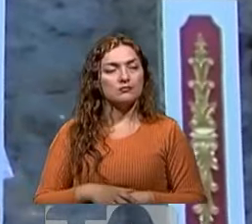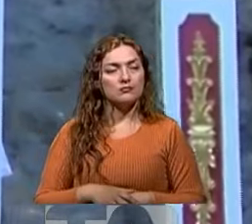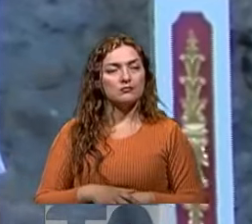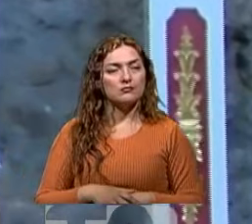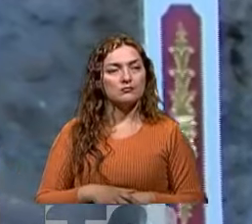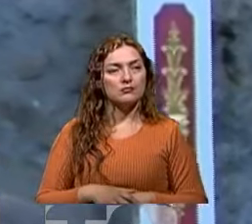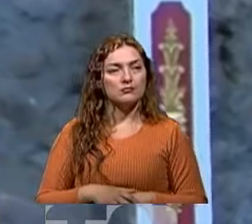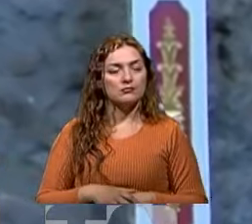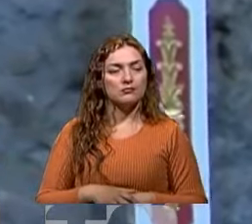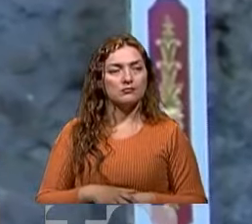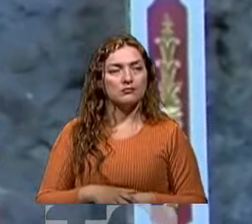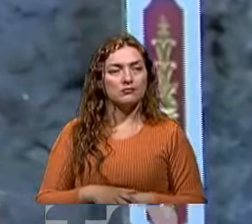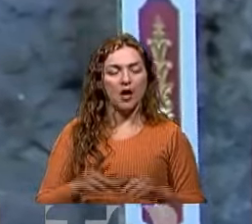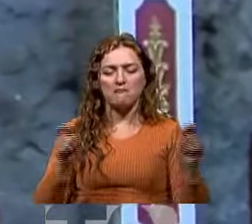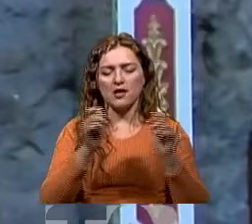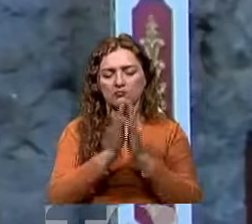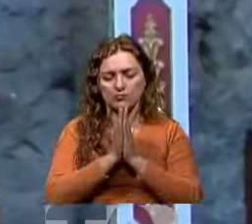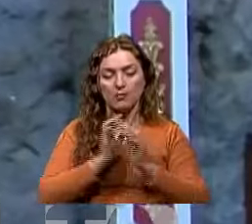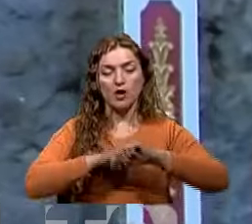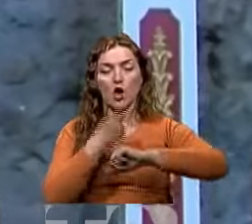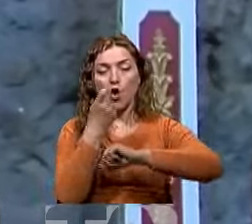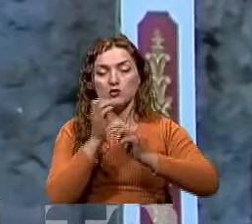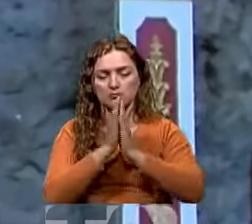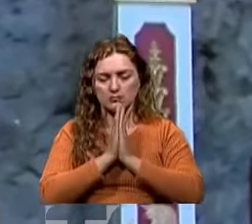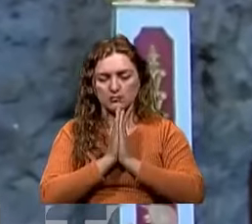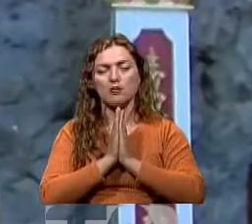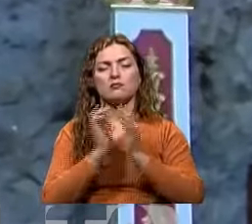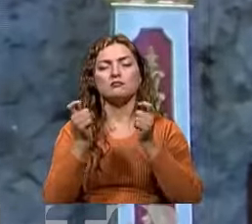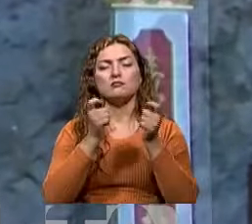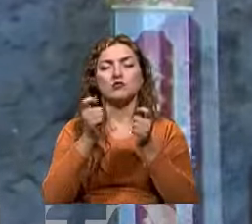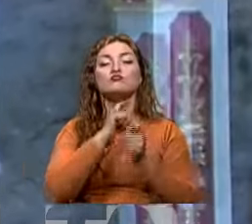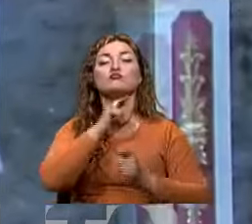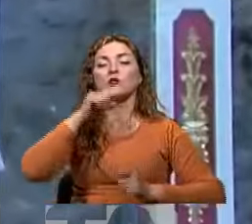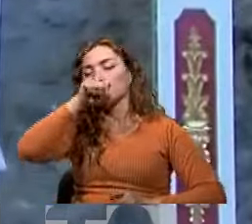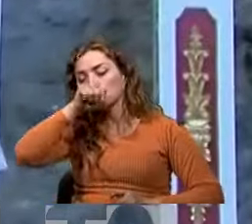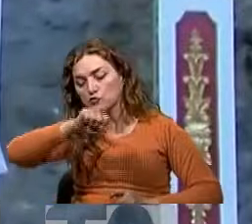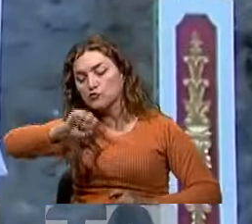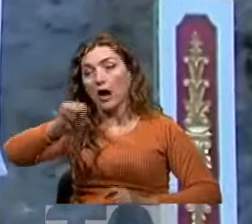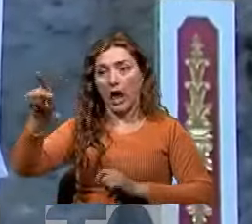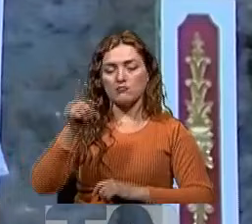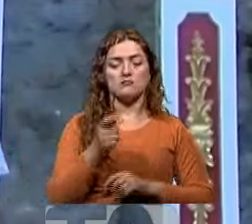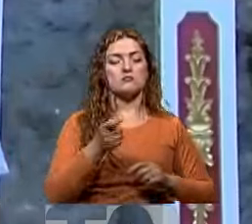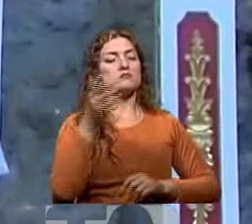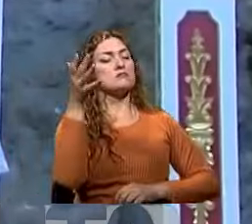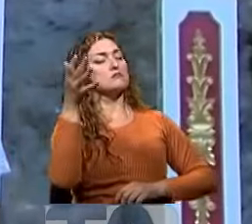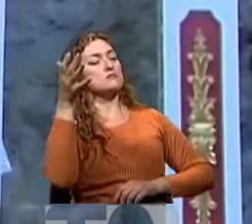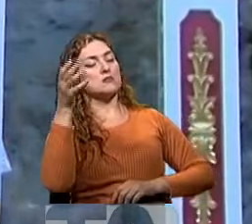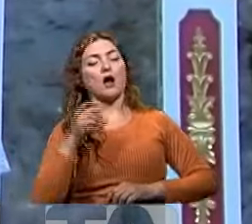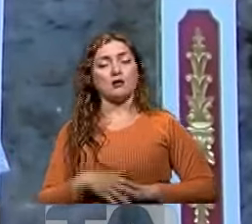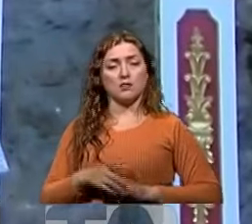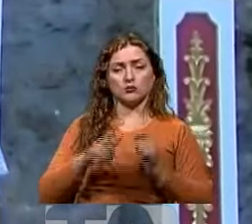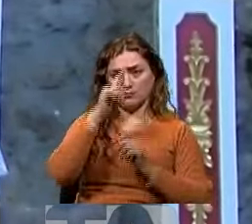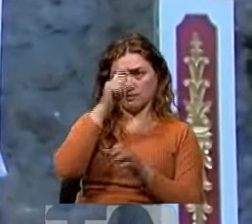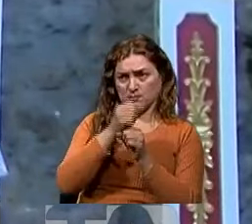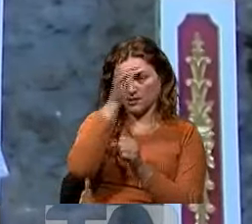la Eucaristía a las 11, donde va a ser presidida por nuestro obispo, donde vienen muchos devotos,